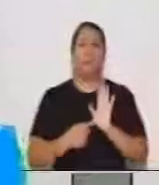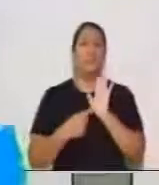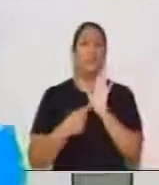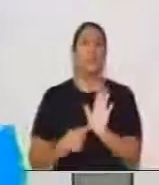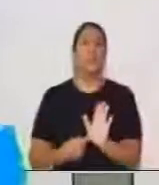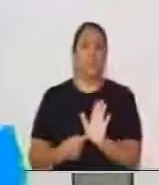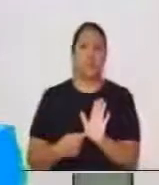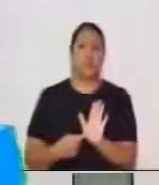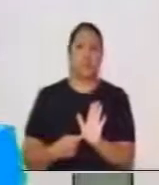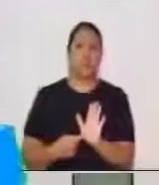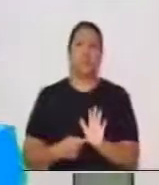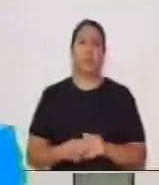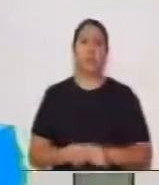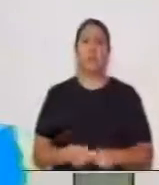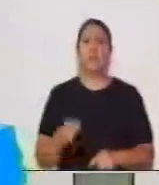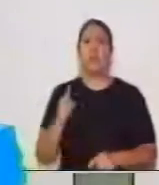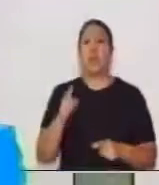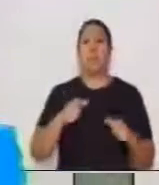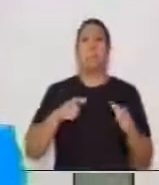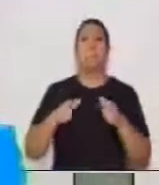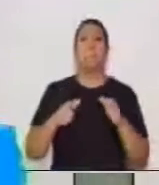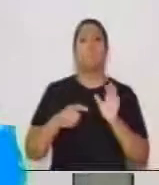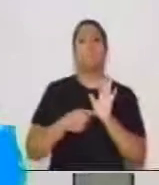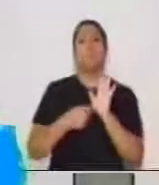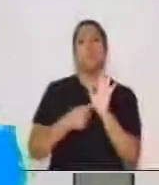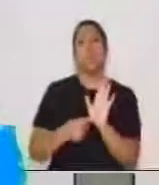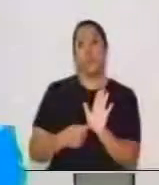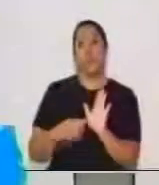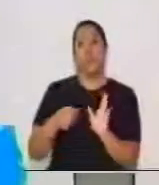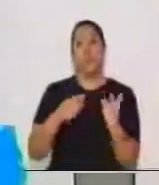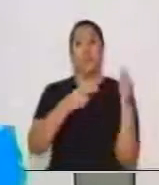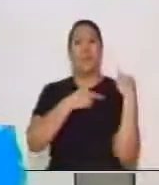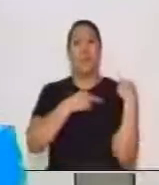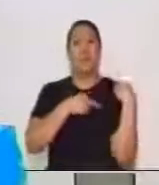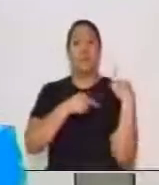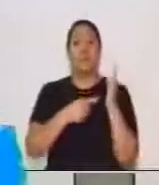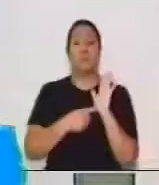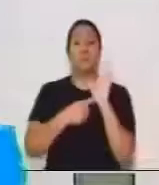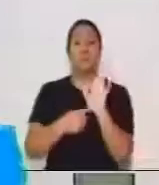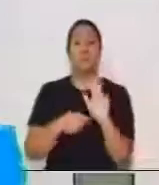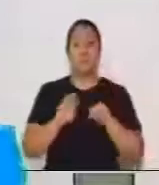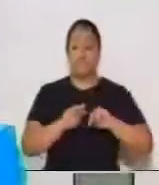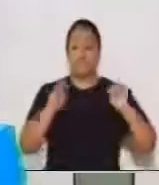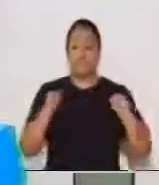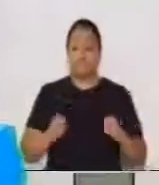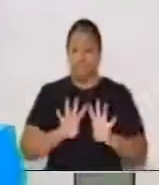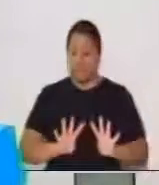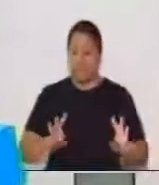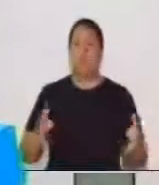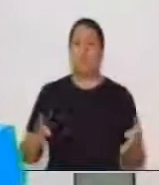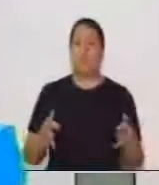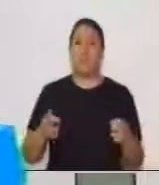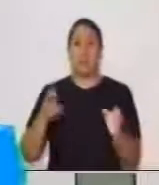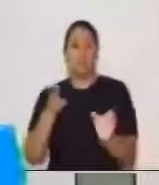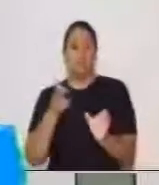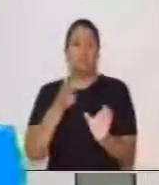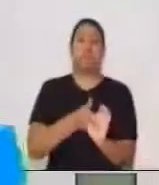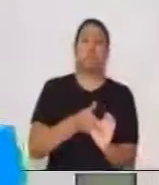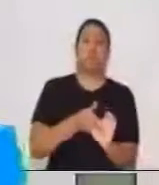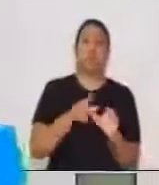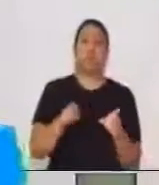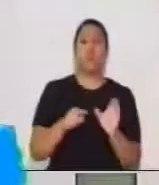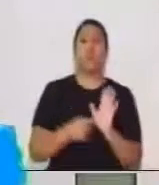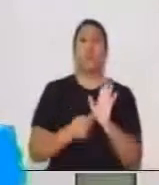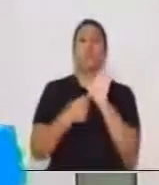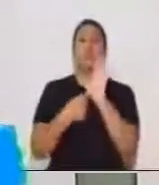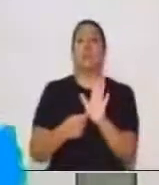de presentación. El moderador es el encargado de presentar la mesa redonda, los integrantes, se presenta el nombre